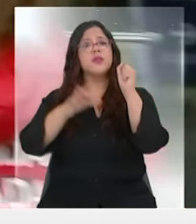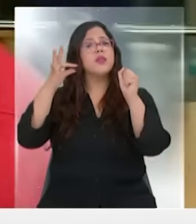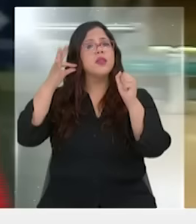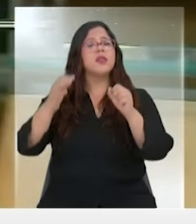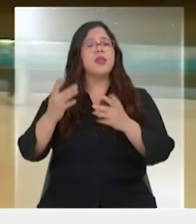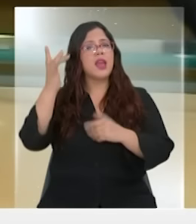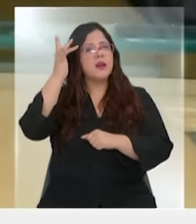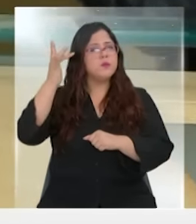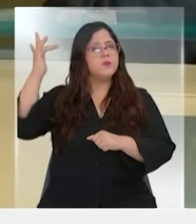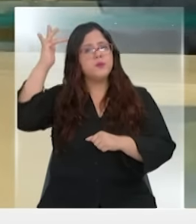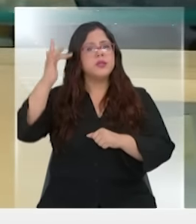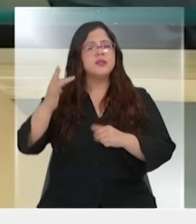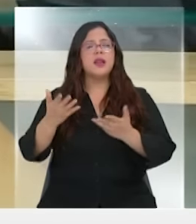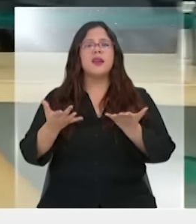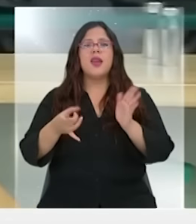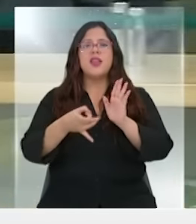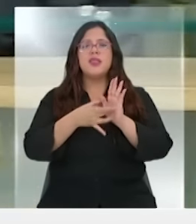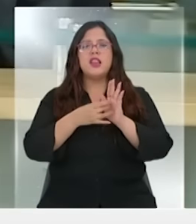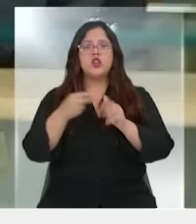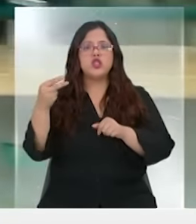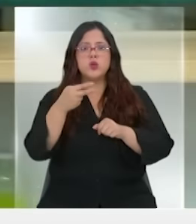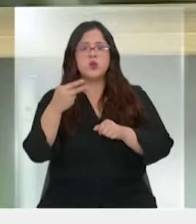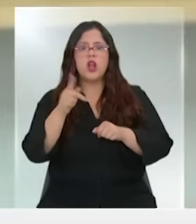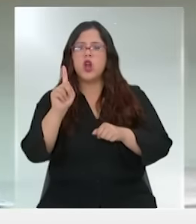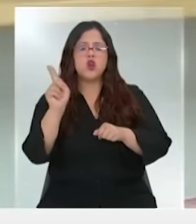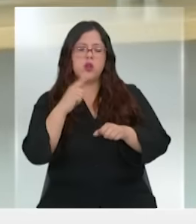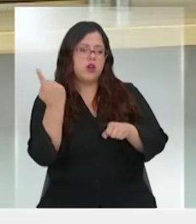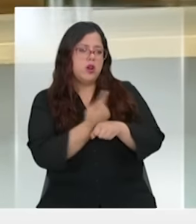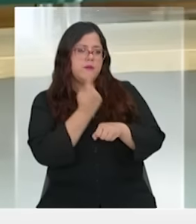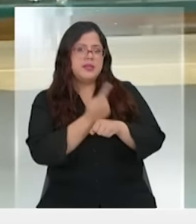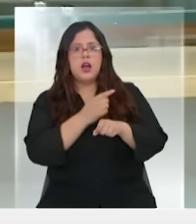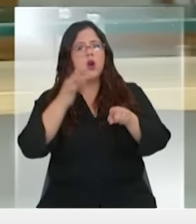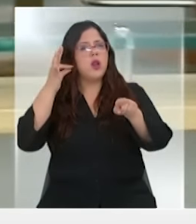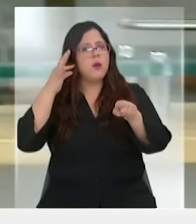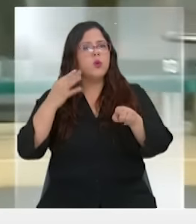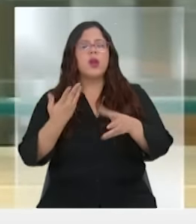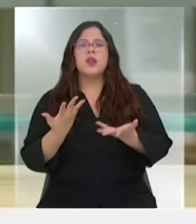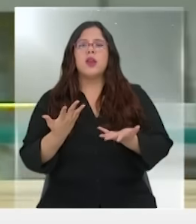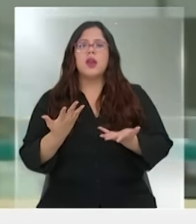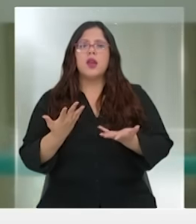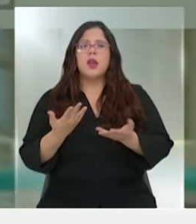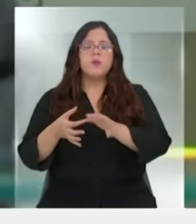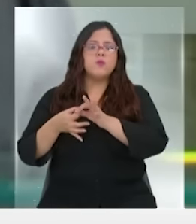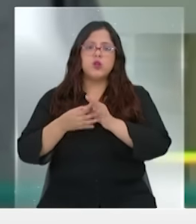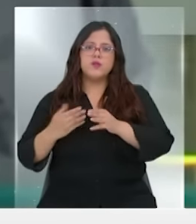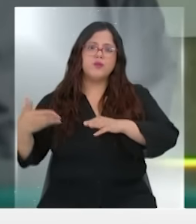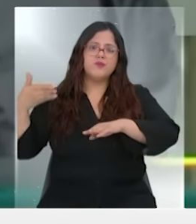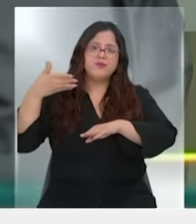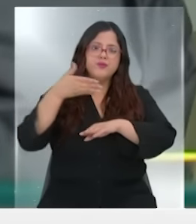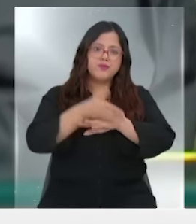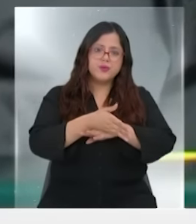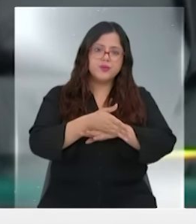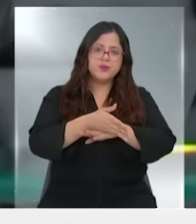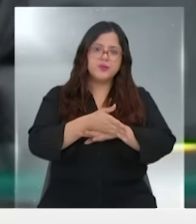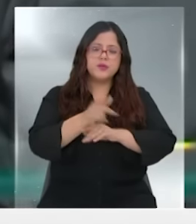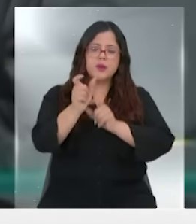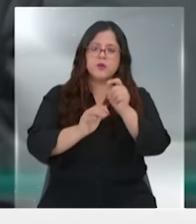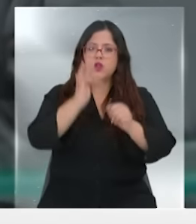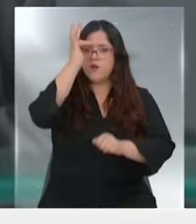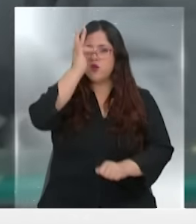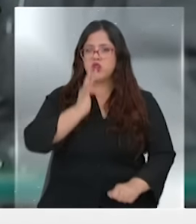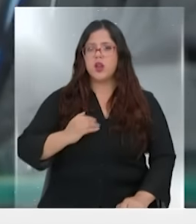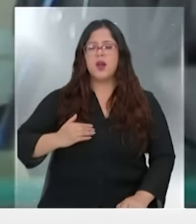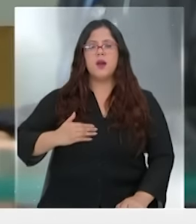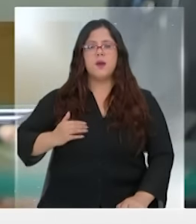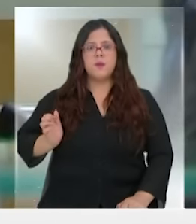delitos sexuales no había conversado con la denunciante sobre los detalles de la visita que había tenido de funcionarios